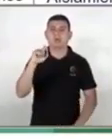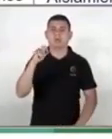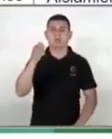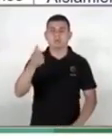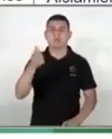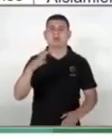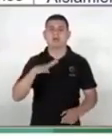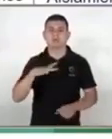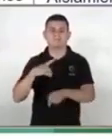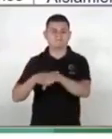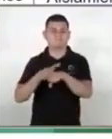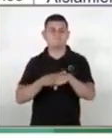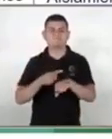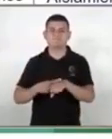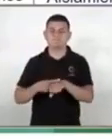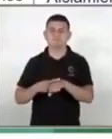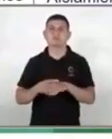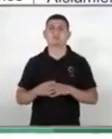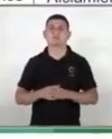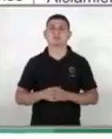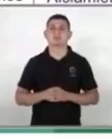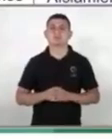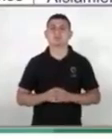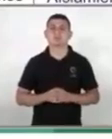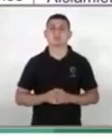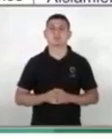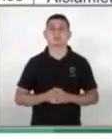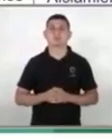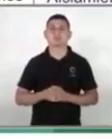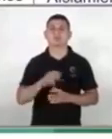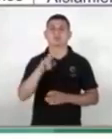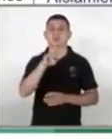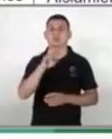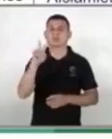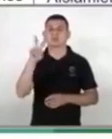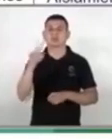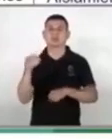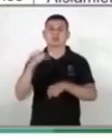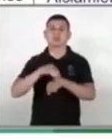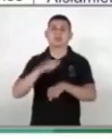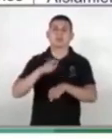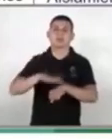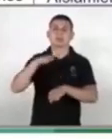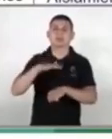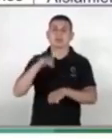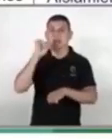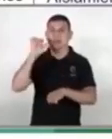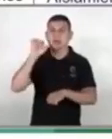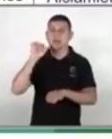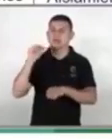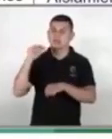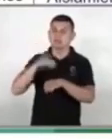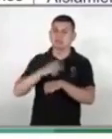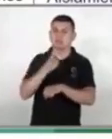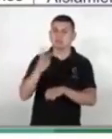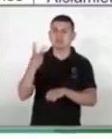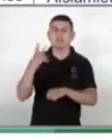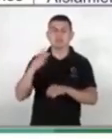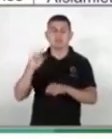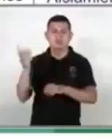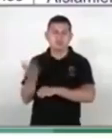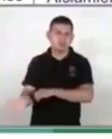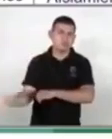4.426 casos confirmados. Esto representa 202 casos más que el corte del día de ayer. De igual